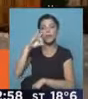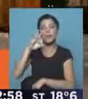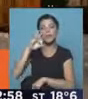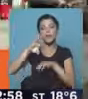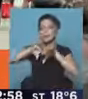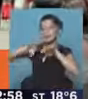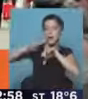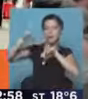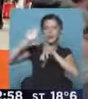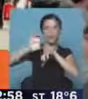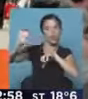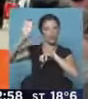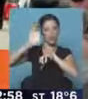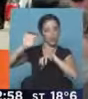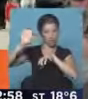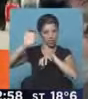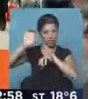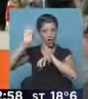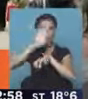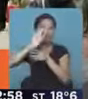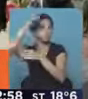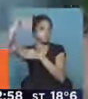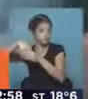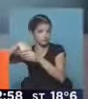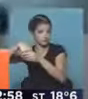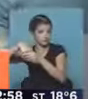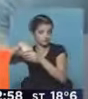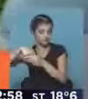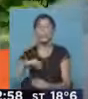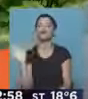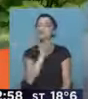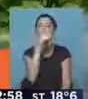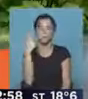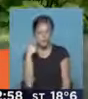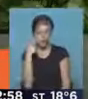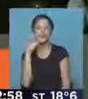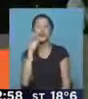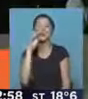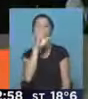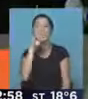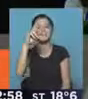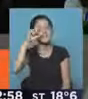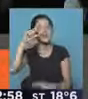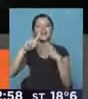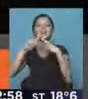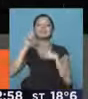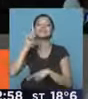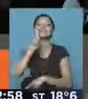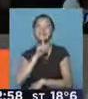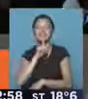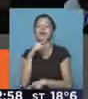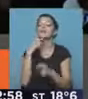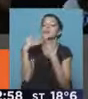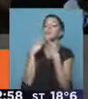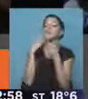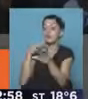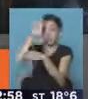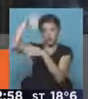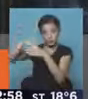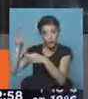no continuar en la Unión Europea, popularmente conocido como Brexit, en el que la opción por permanecer en el bloque